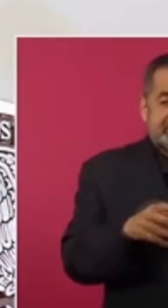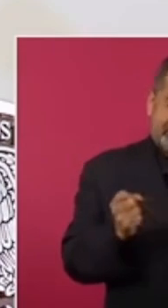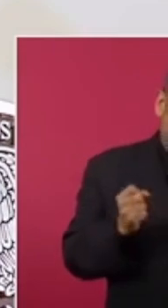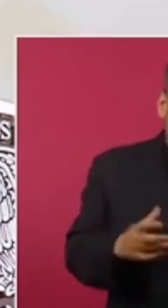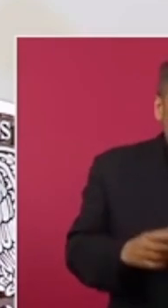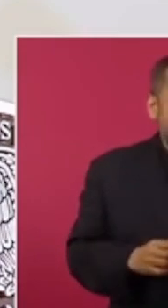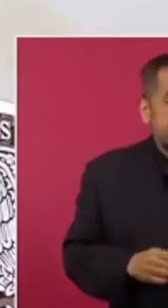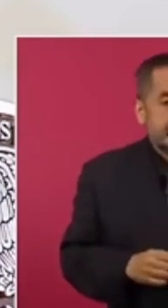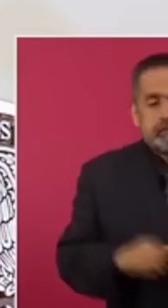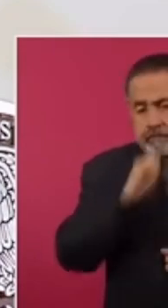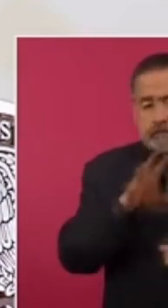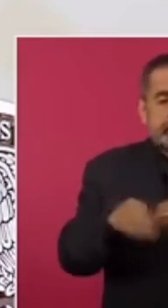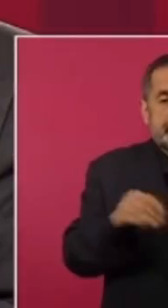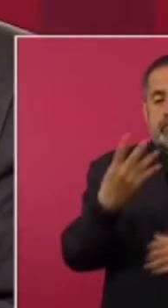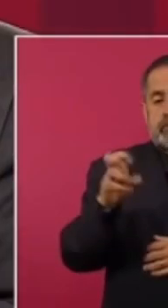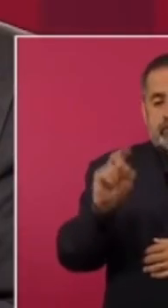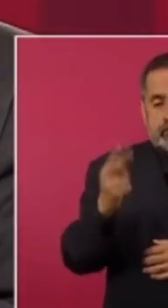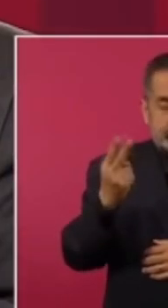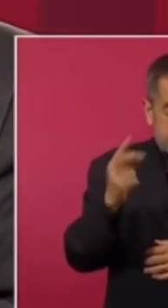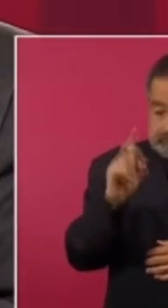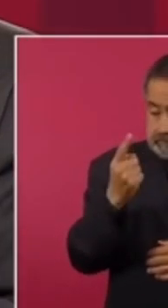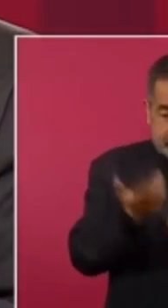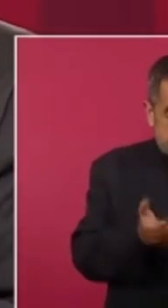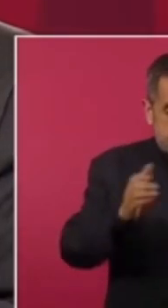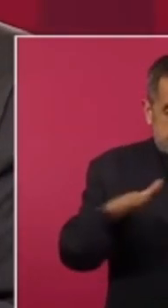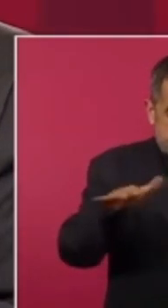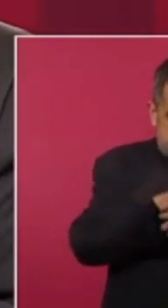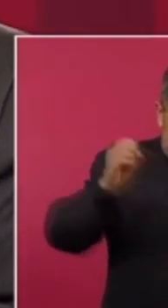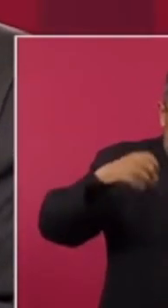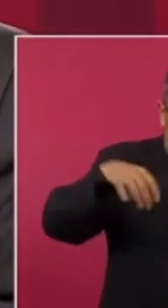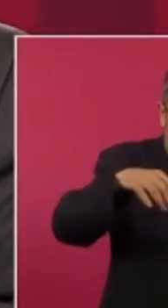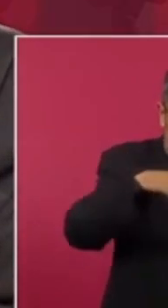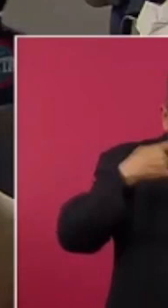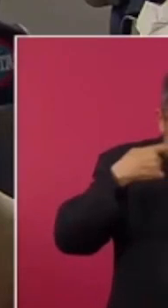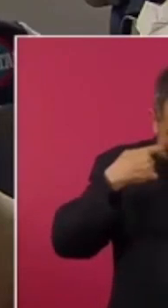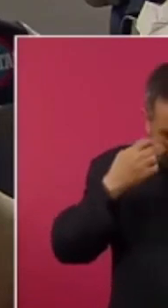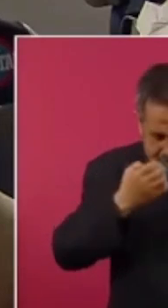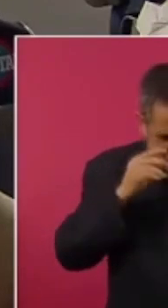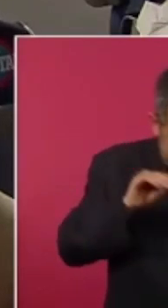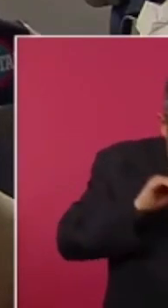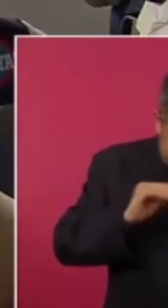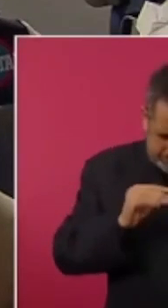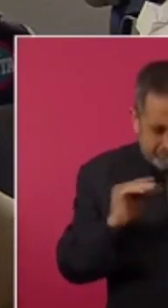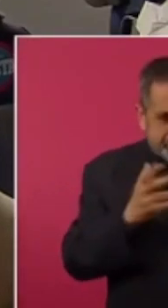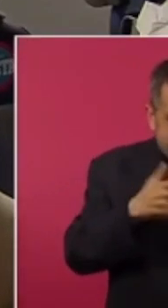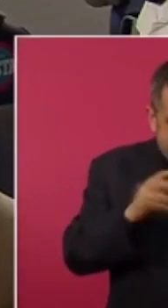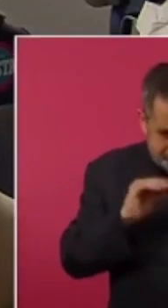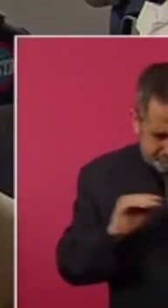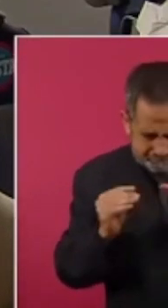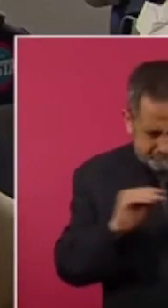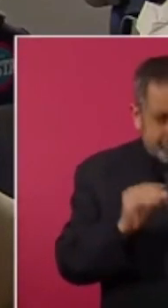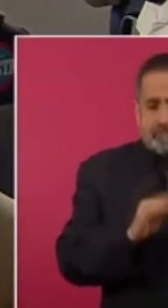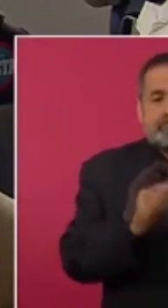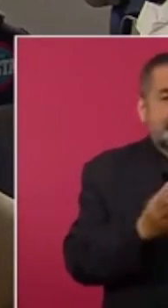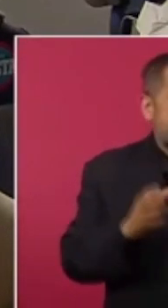Aunado a ello, llevamos 431 vasijas completas en proceso de análisis y restauración. Como ya se ha mostrado,